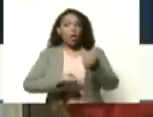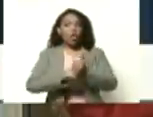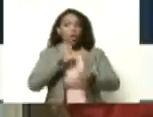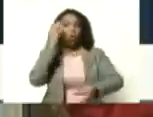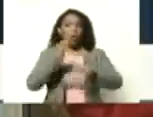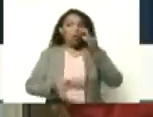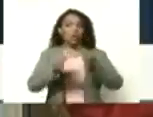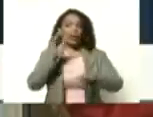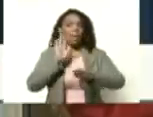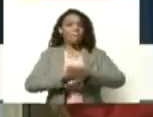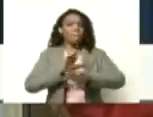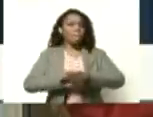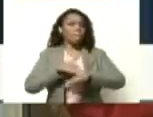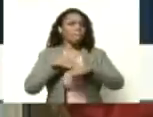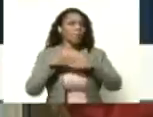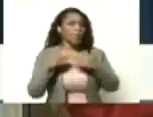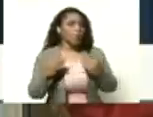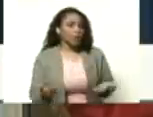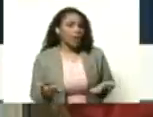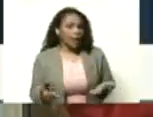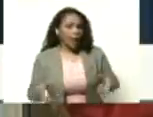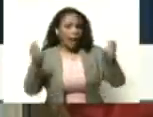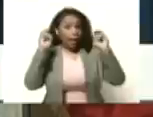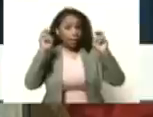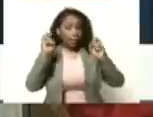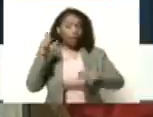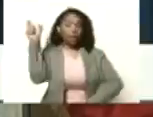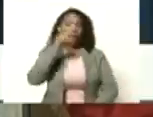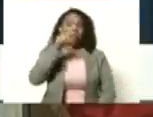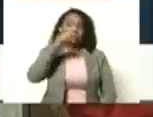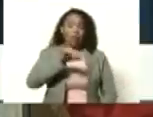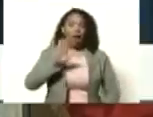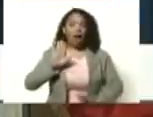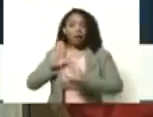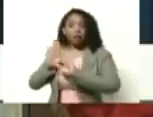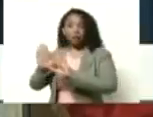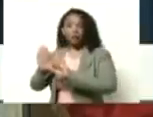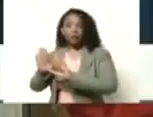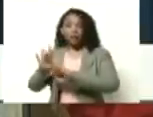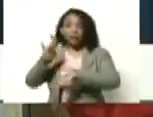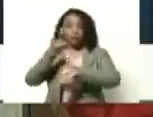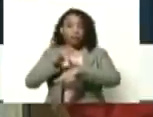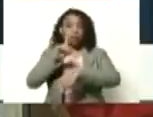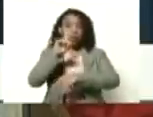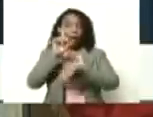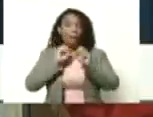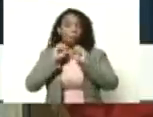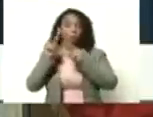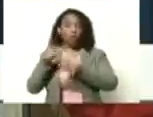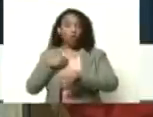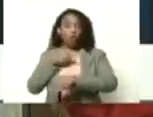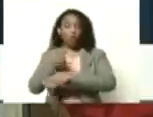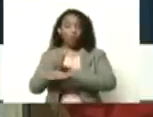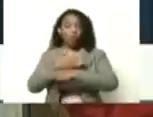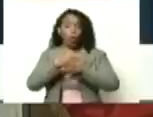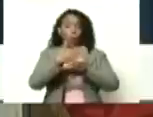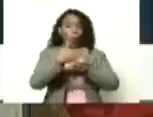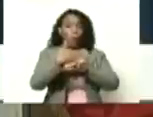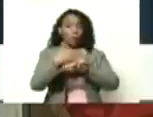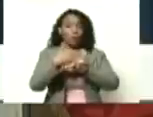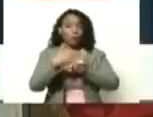porque el caso lo ameritaba nos tocó en una oportunidad yo lo compartía